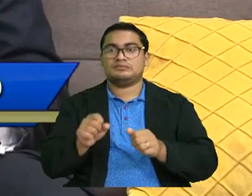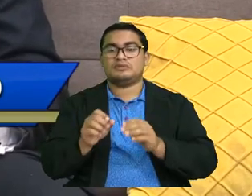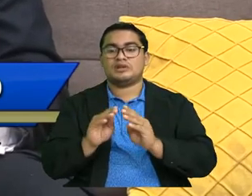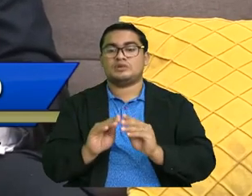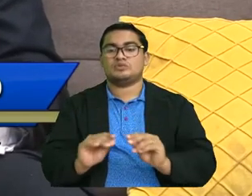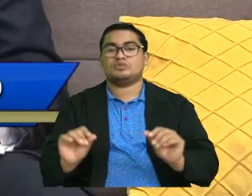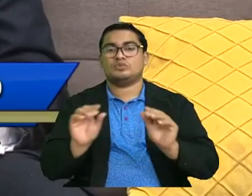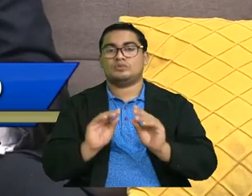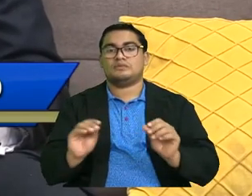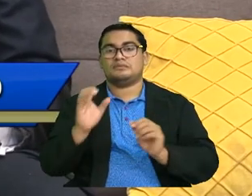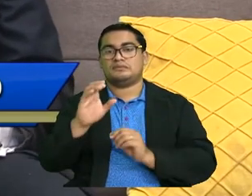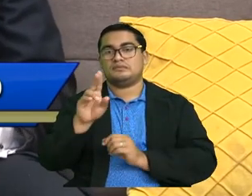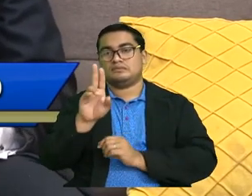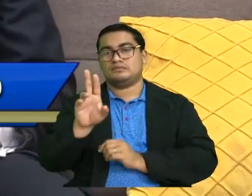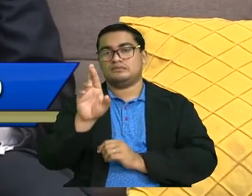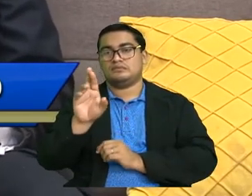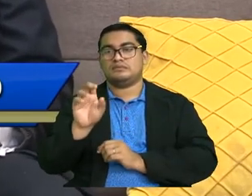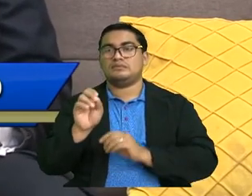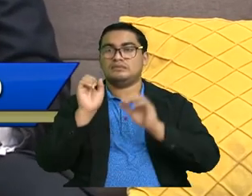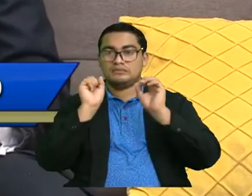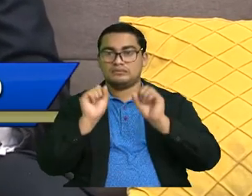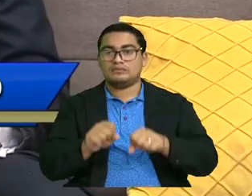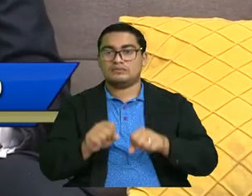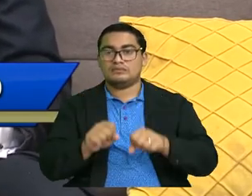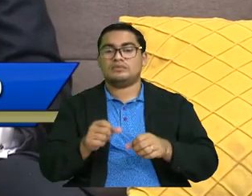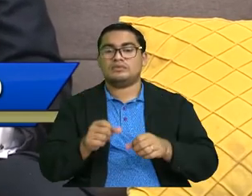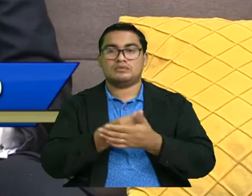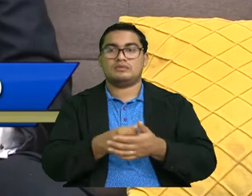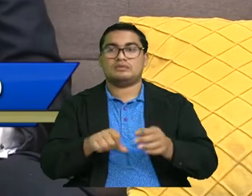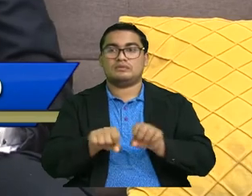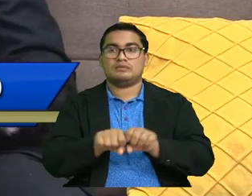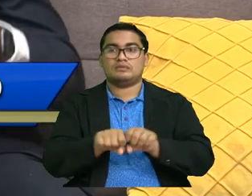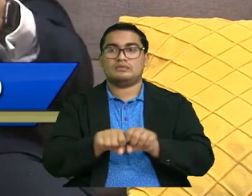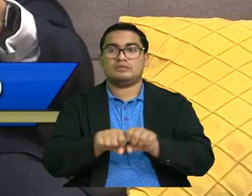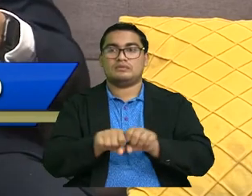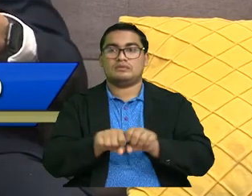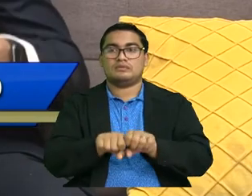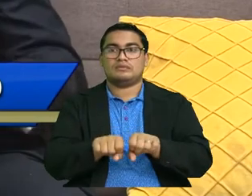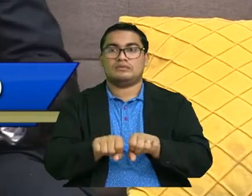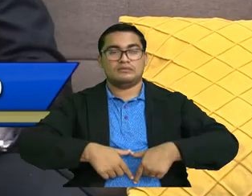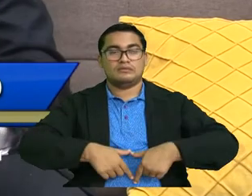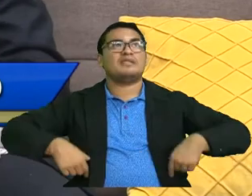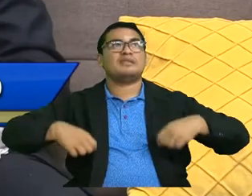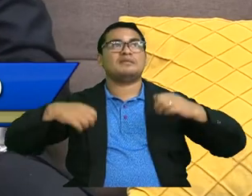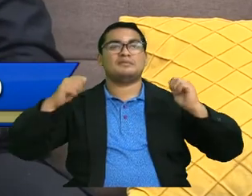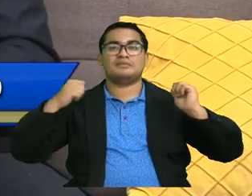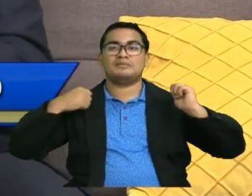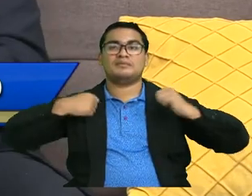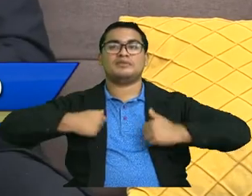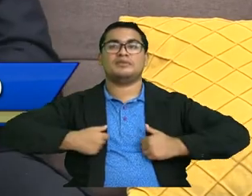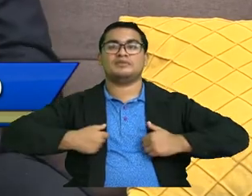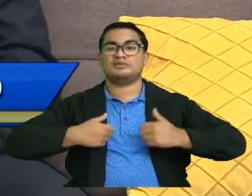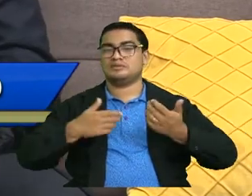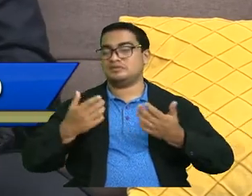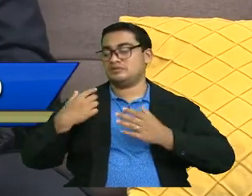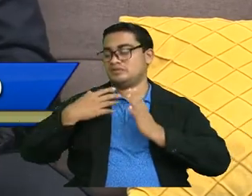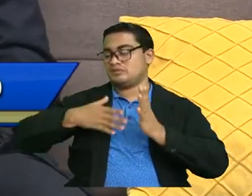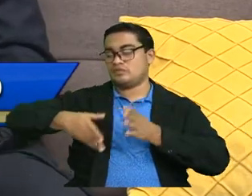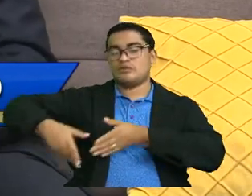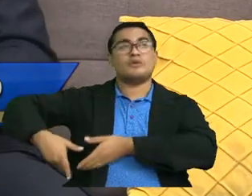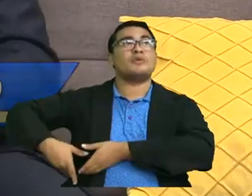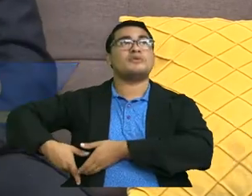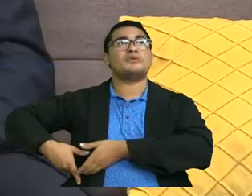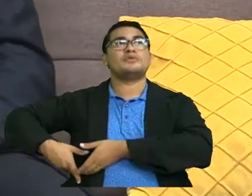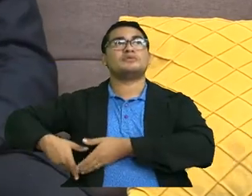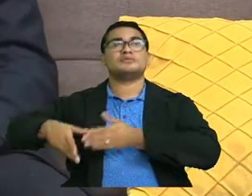suave y que, claro, te puedas comprar un par de zapatos o una faja o una mochila, un bolso o un accesorio en cuero